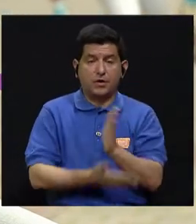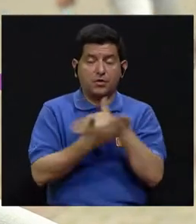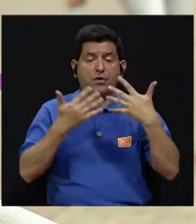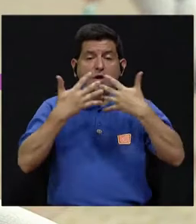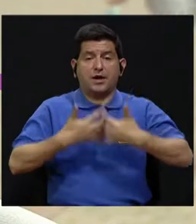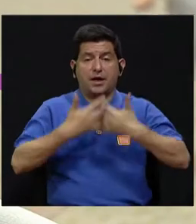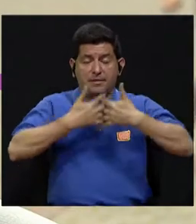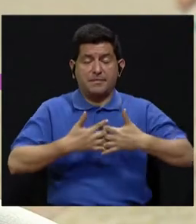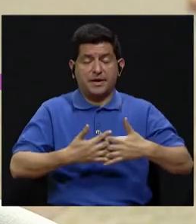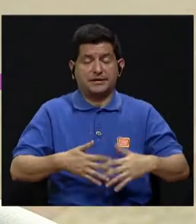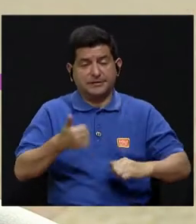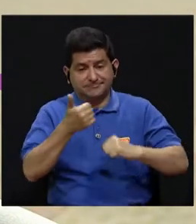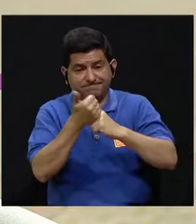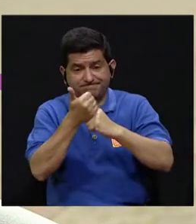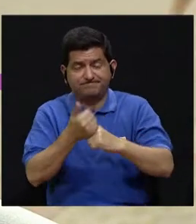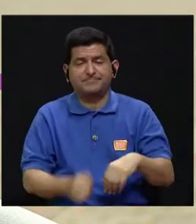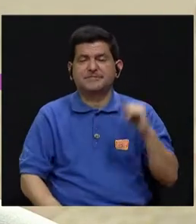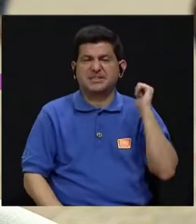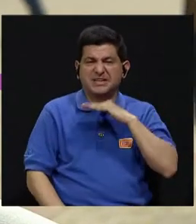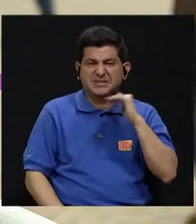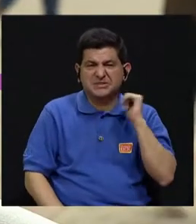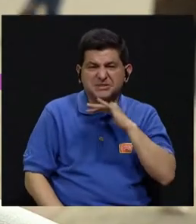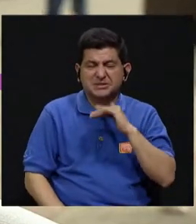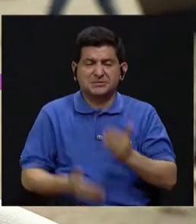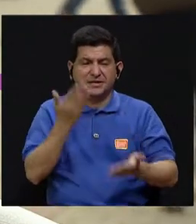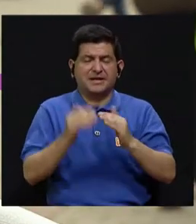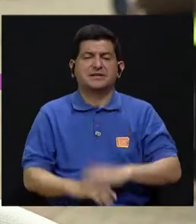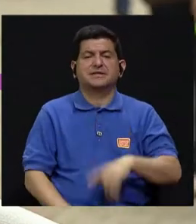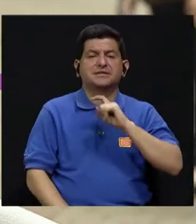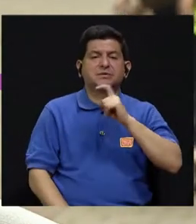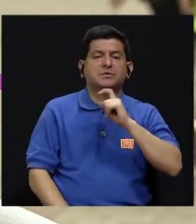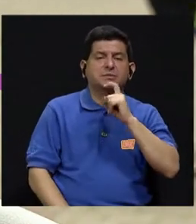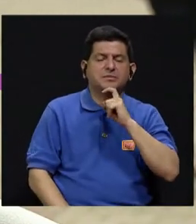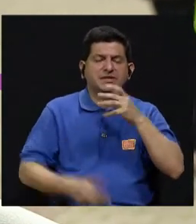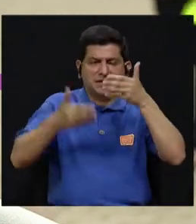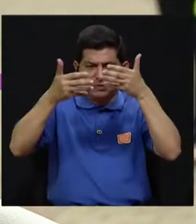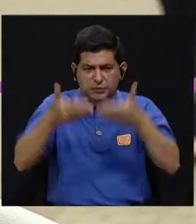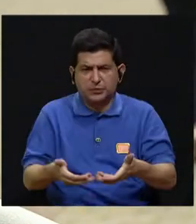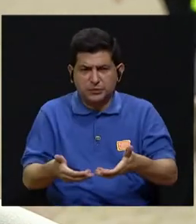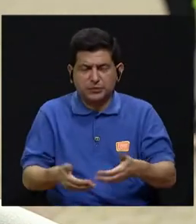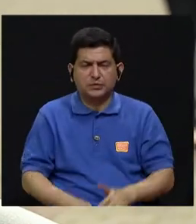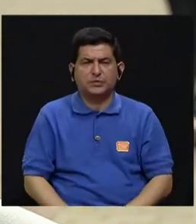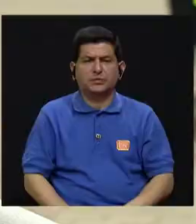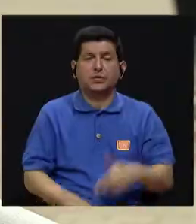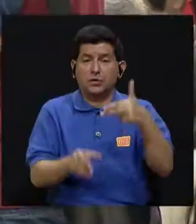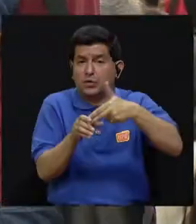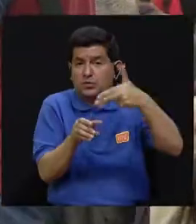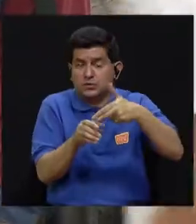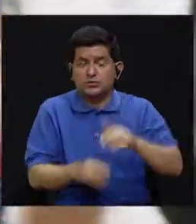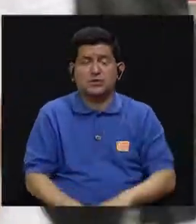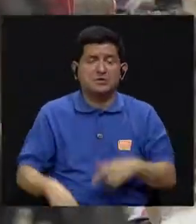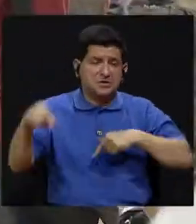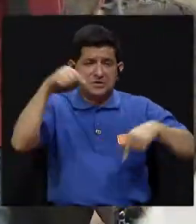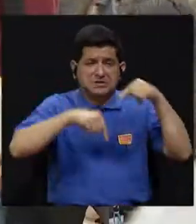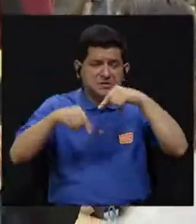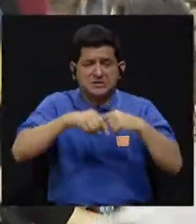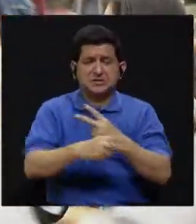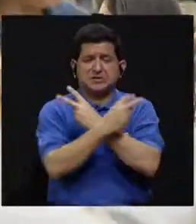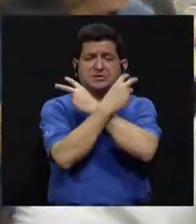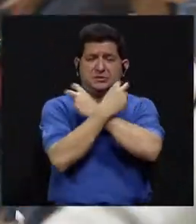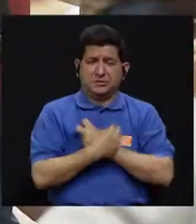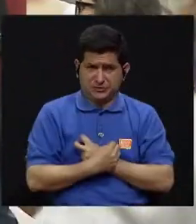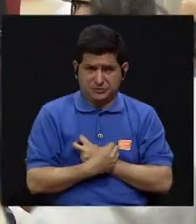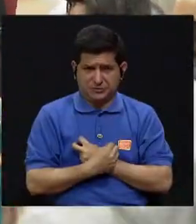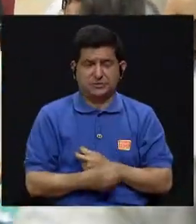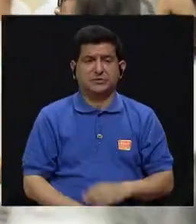parte industrial también tiene su aporte ya en otro tipo de contaminantes, como lo pueden ser metales pesados, hidrocarburos, plaguicidas, pero